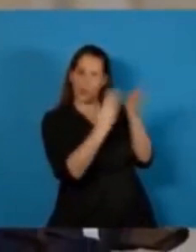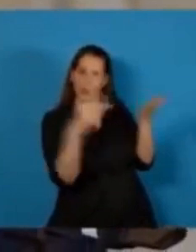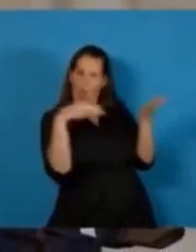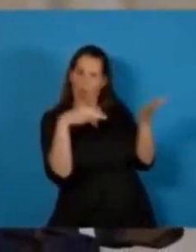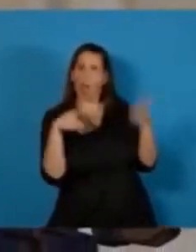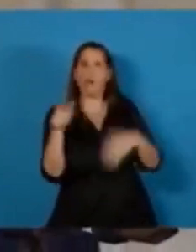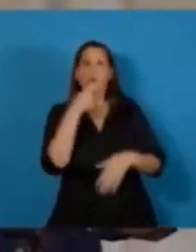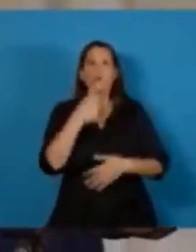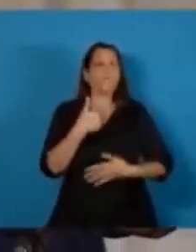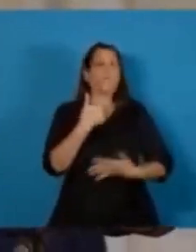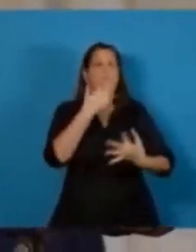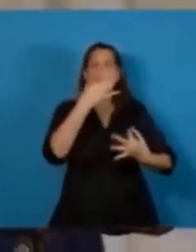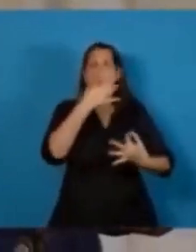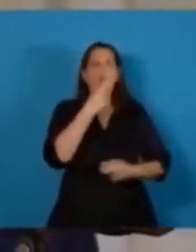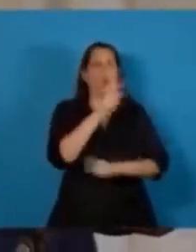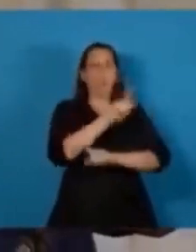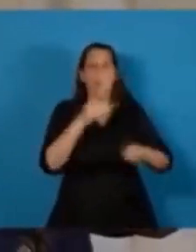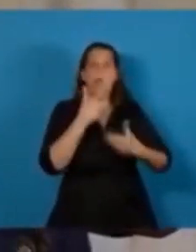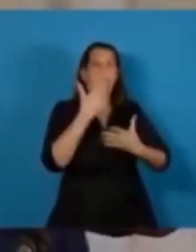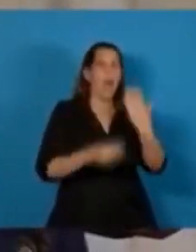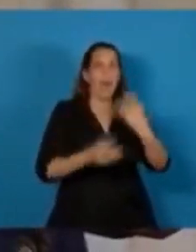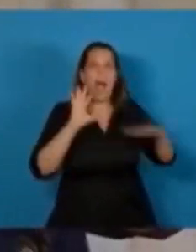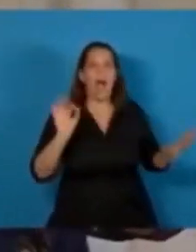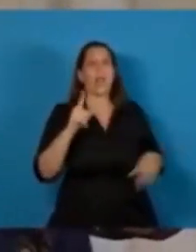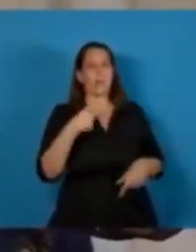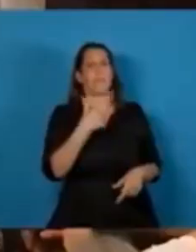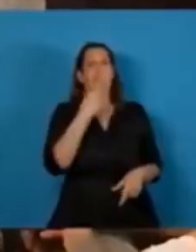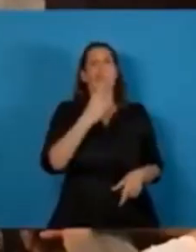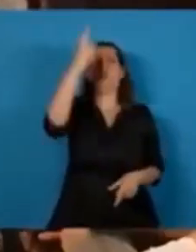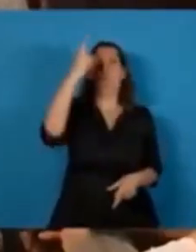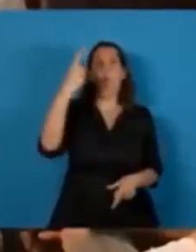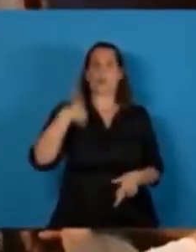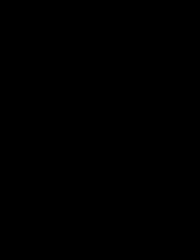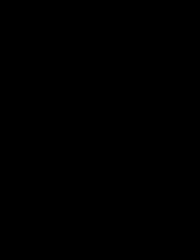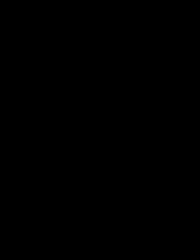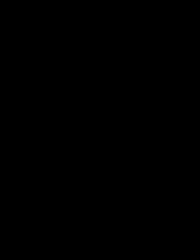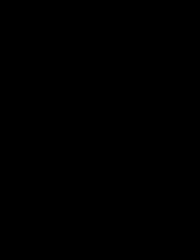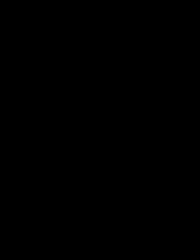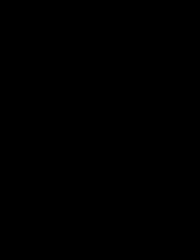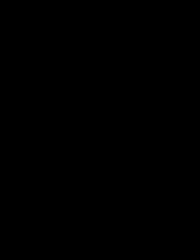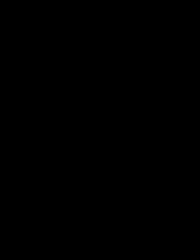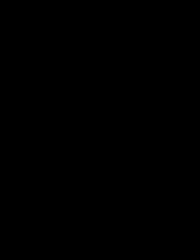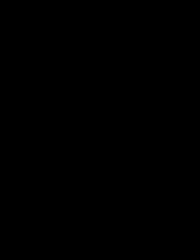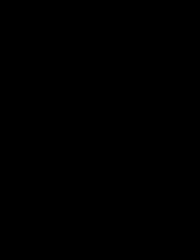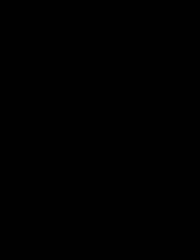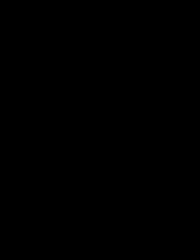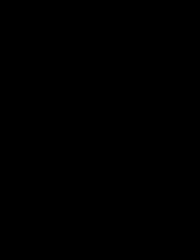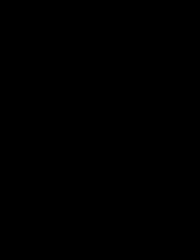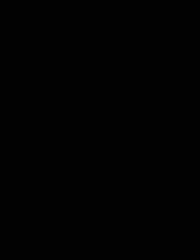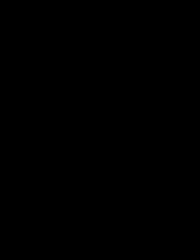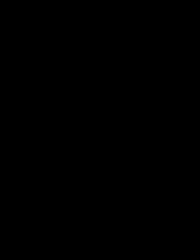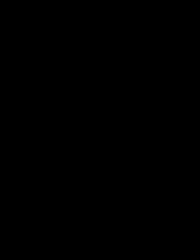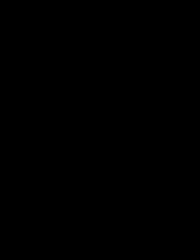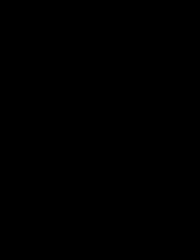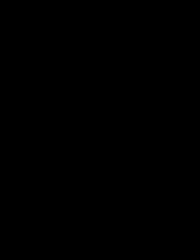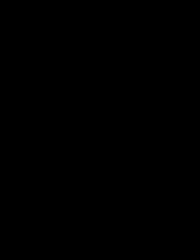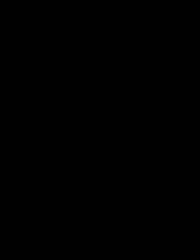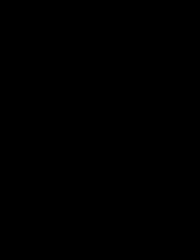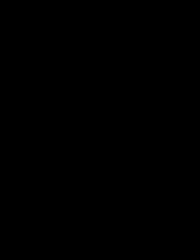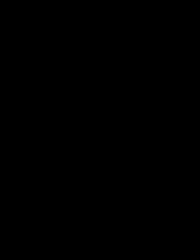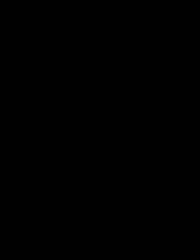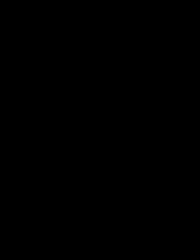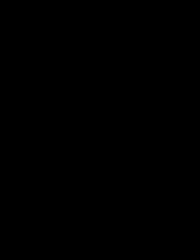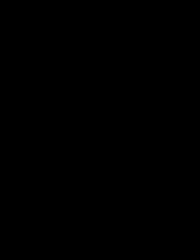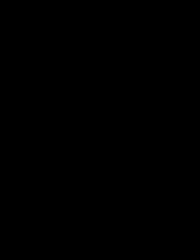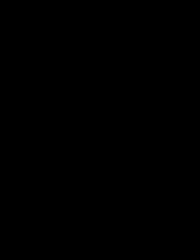no lo hiciere Dios y la patria me lo demanden cuatro décadas nos separan de uno de los momentos más